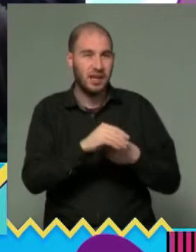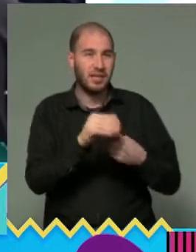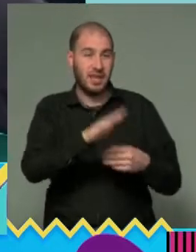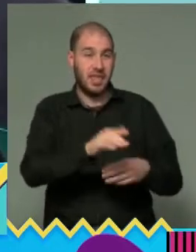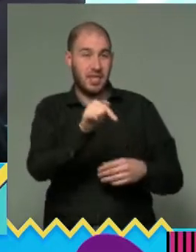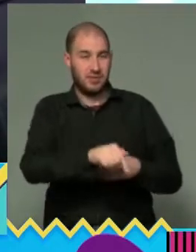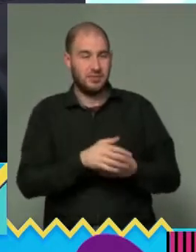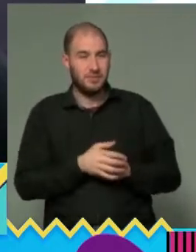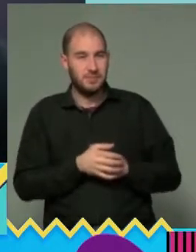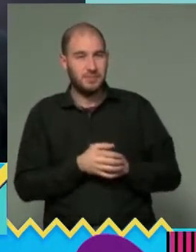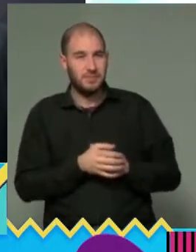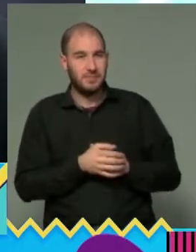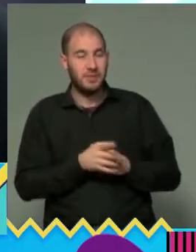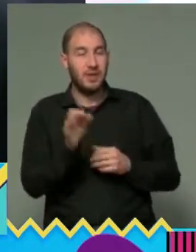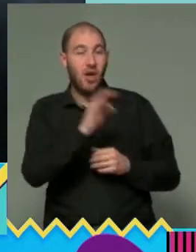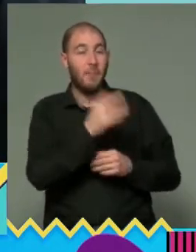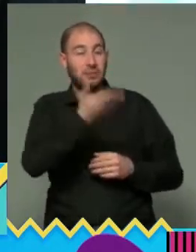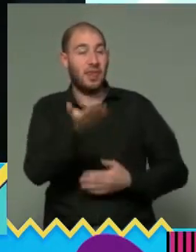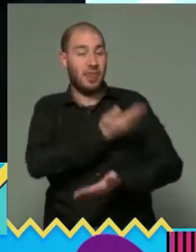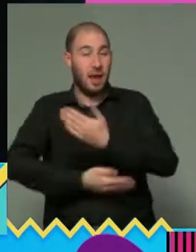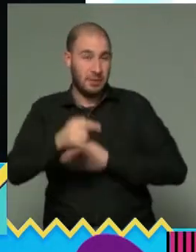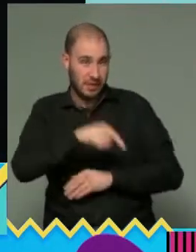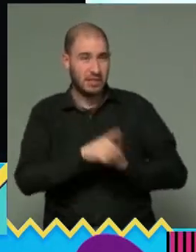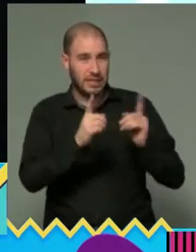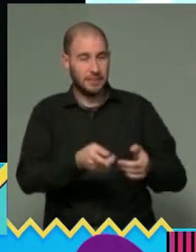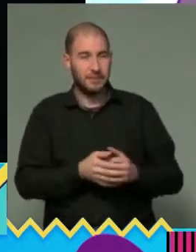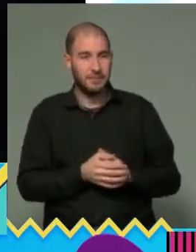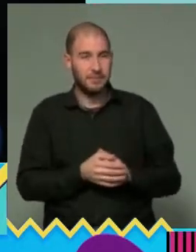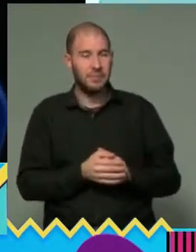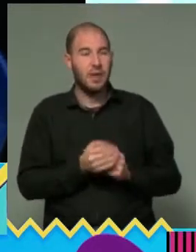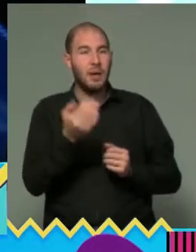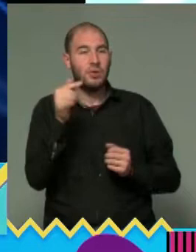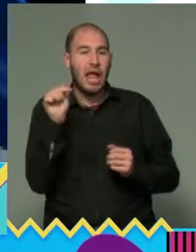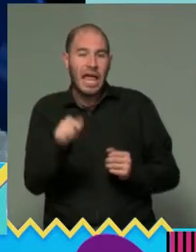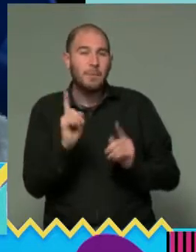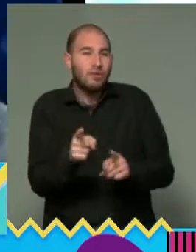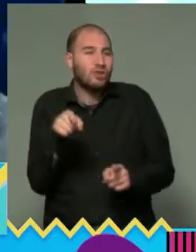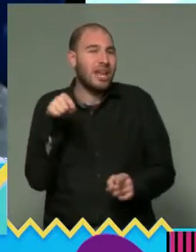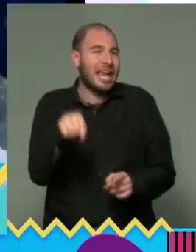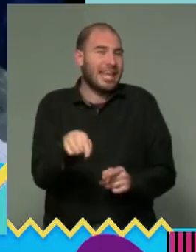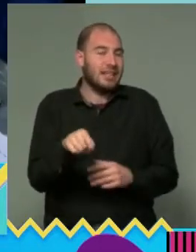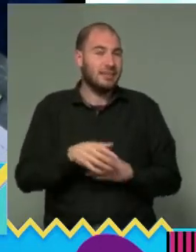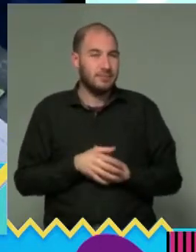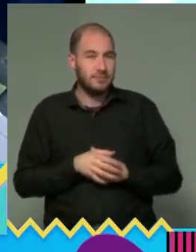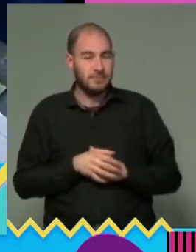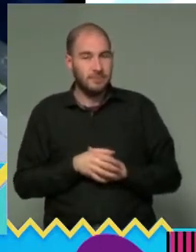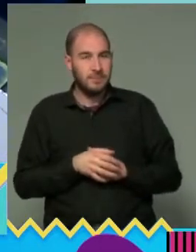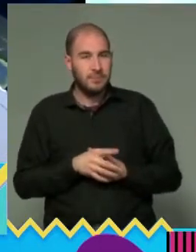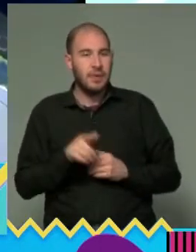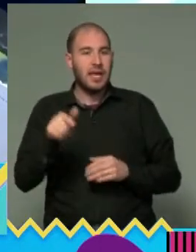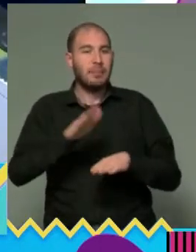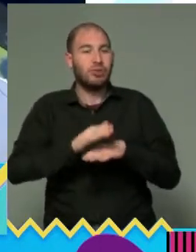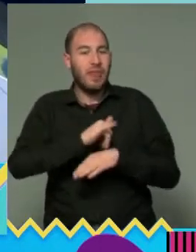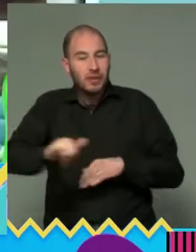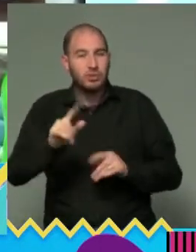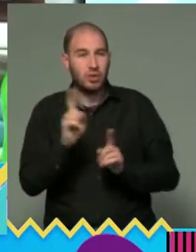menor, o sobre un discapacitado también, que no sea él quien tiene que hacer la